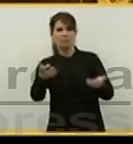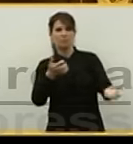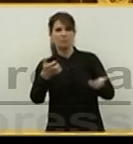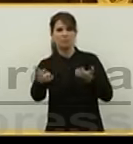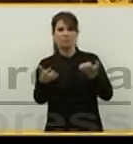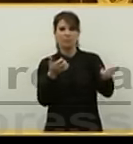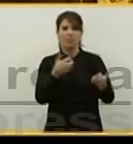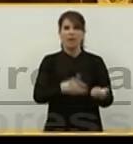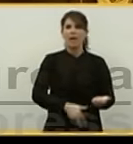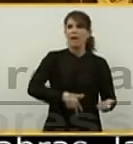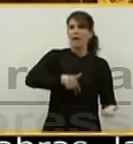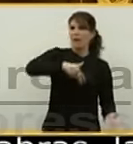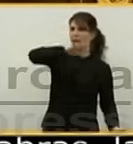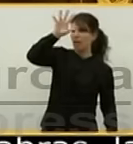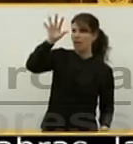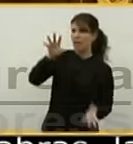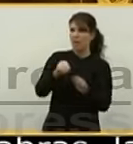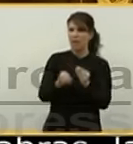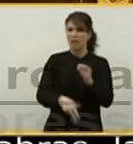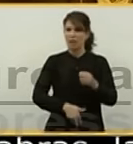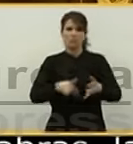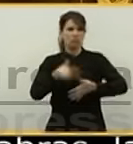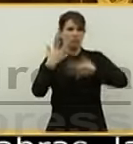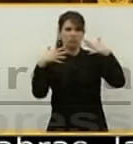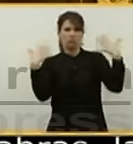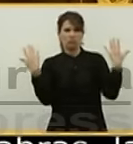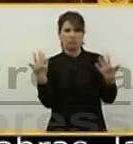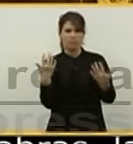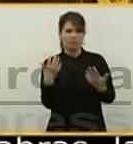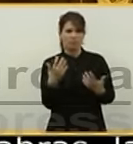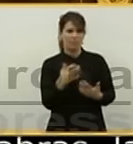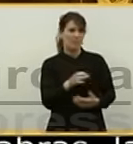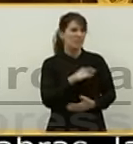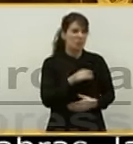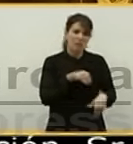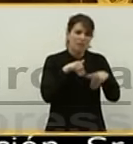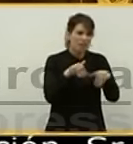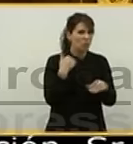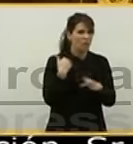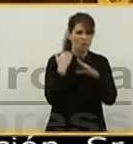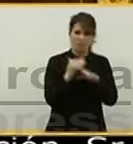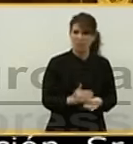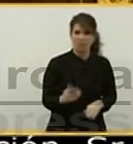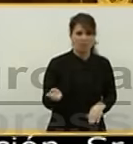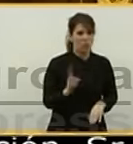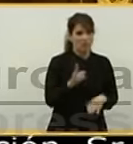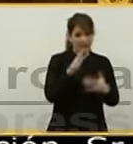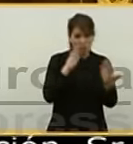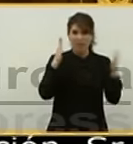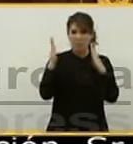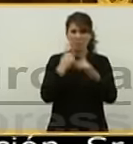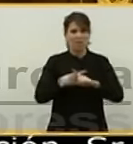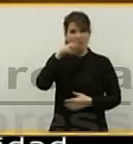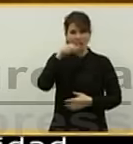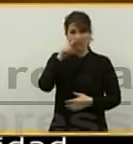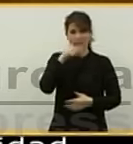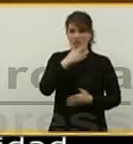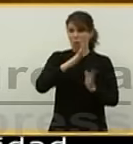generalizaciones, señor candidato, per se, ya no son suficientes. Estamos en otra etapa. Nada más y muchas gracias, señor